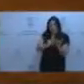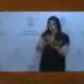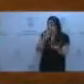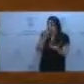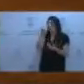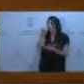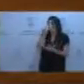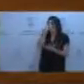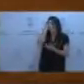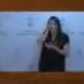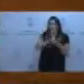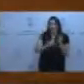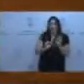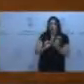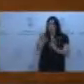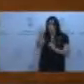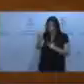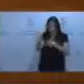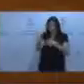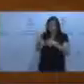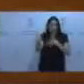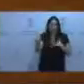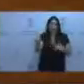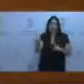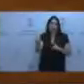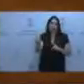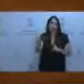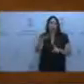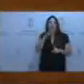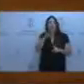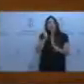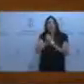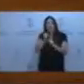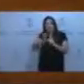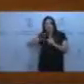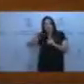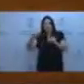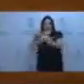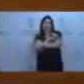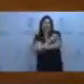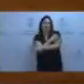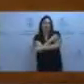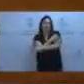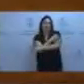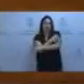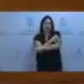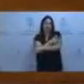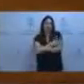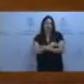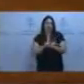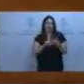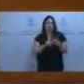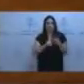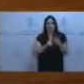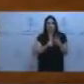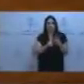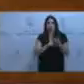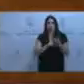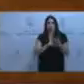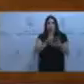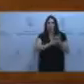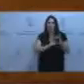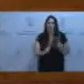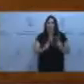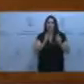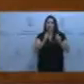semana, esa persona no quiere porque es incompatible con su otro trabajo. Tercero, que las licencias sean concedidas solo